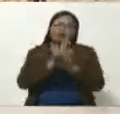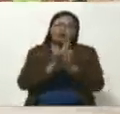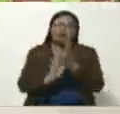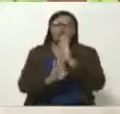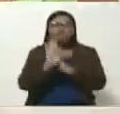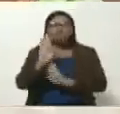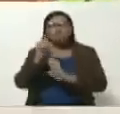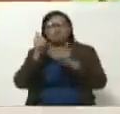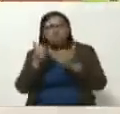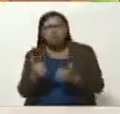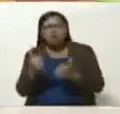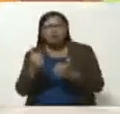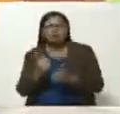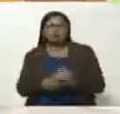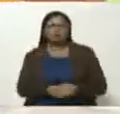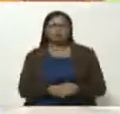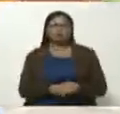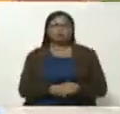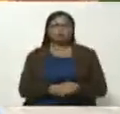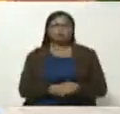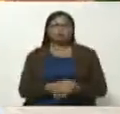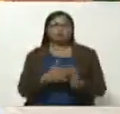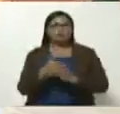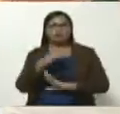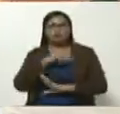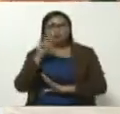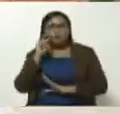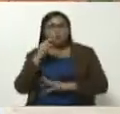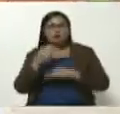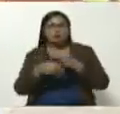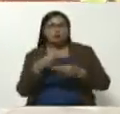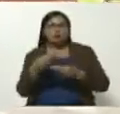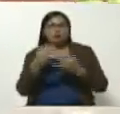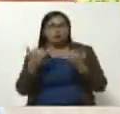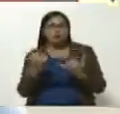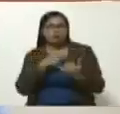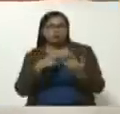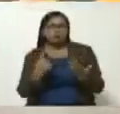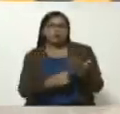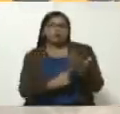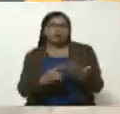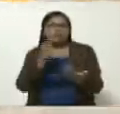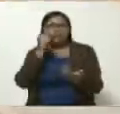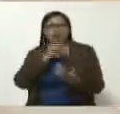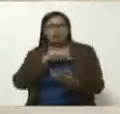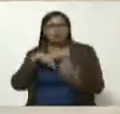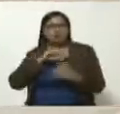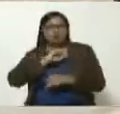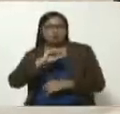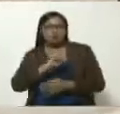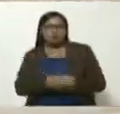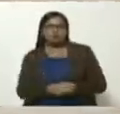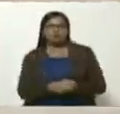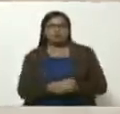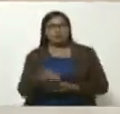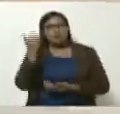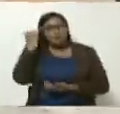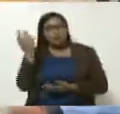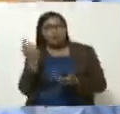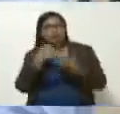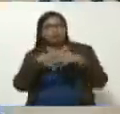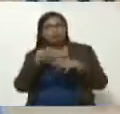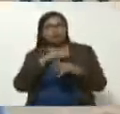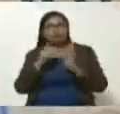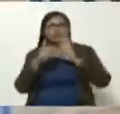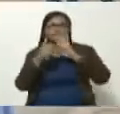progreso y sobre todo que nos veamos como eso, como grandes hermanos que somos. La llegada del buque para nosotros representa